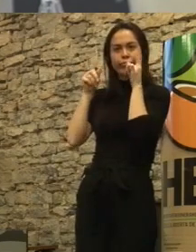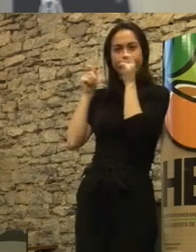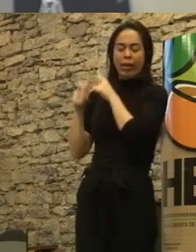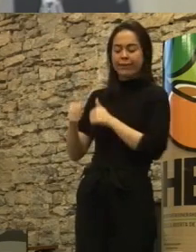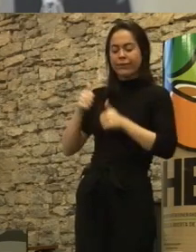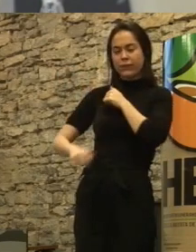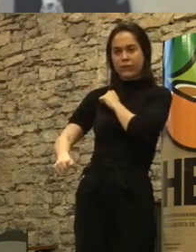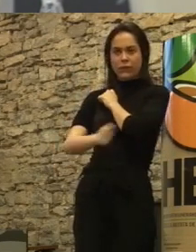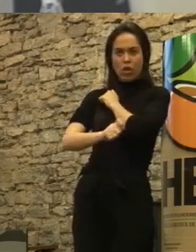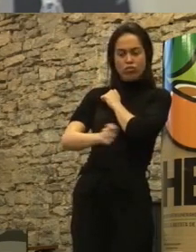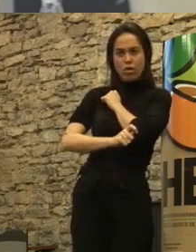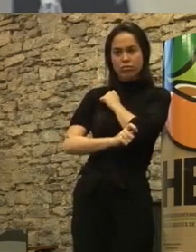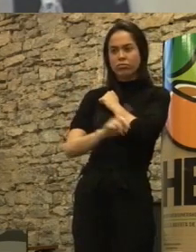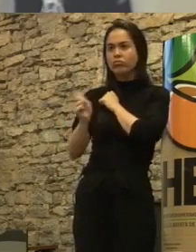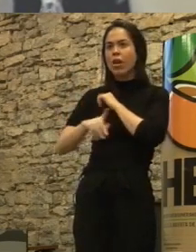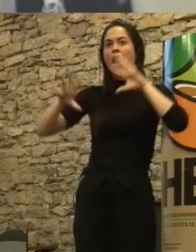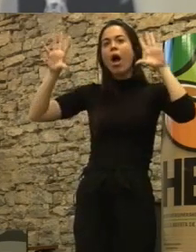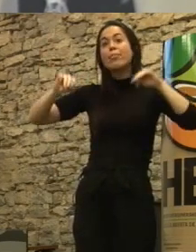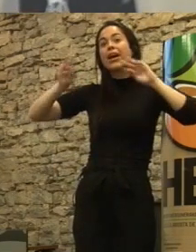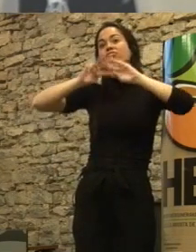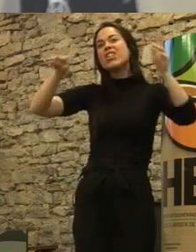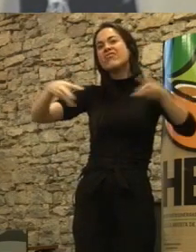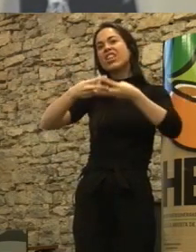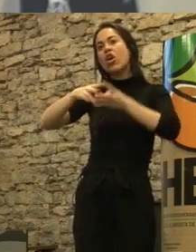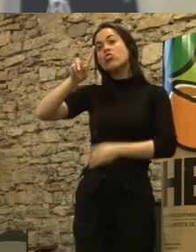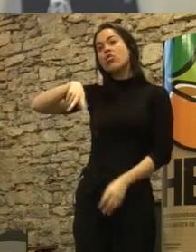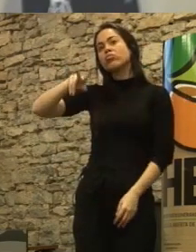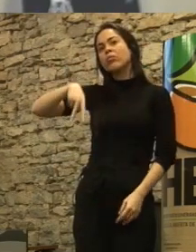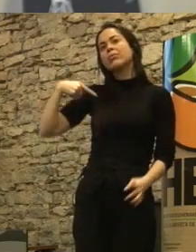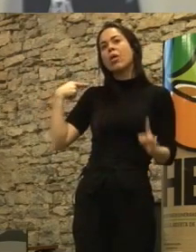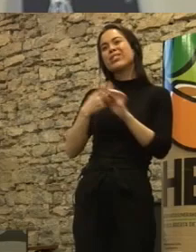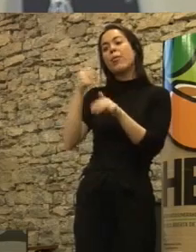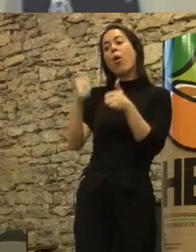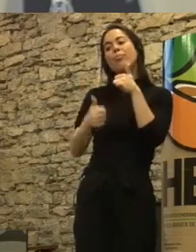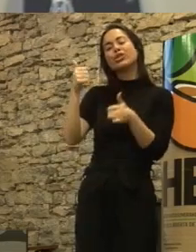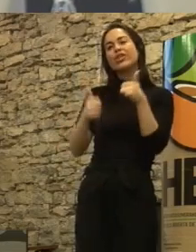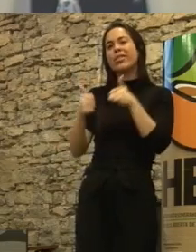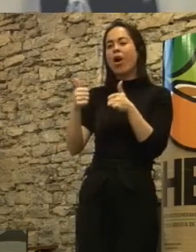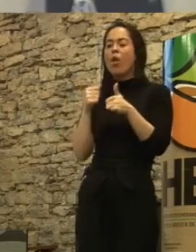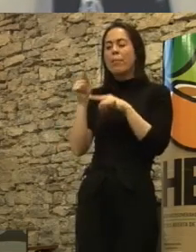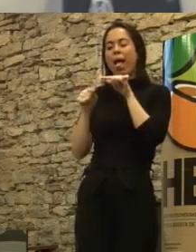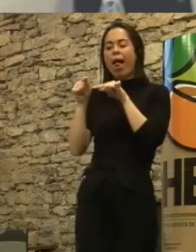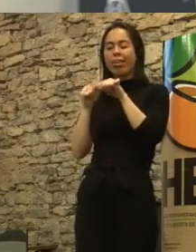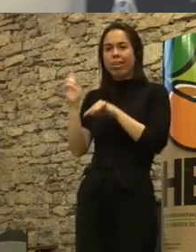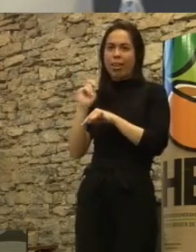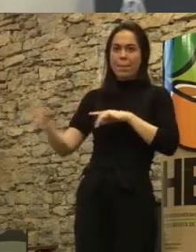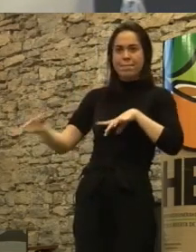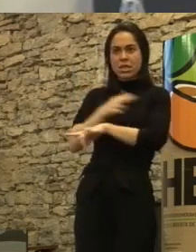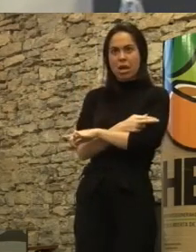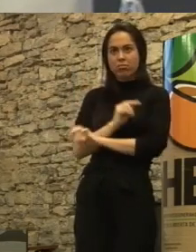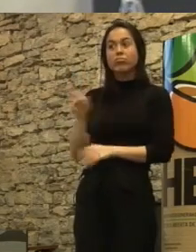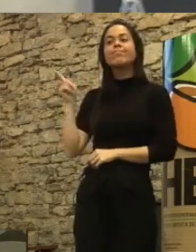Chad, 2 meses sin Internet para controlar mejor al pueblo. Ahí ganaron, él y sus organizaciones